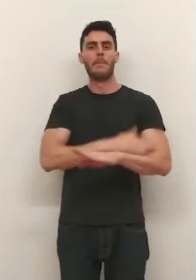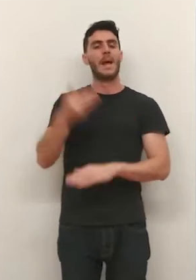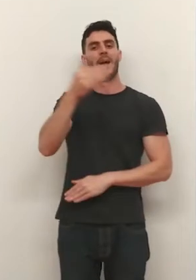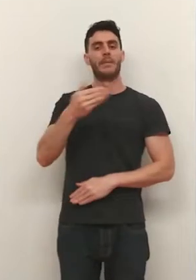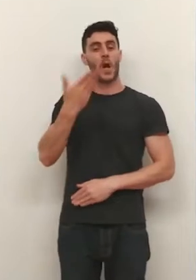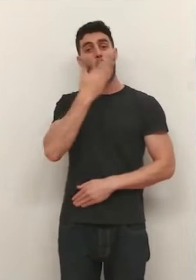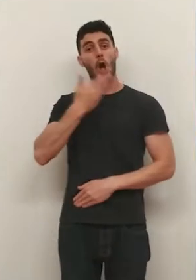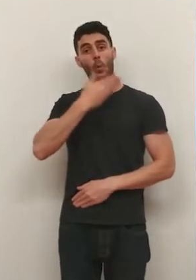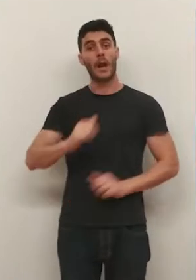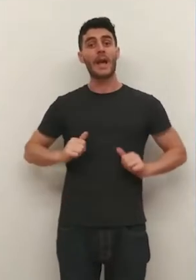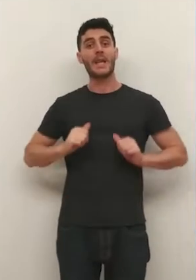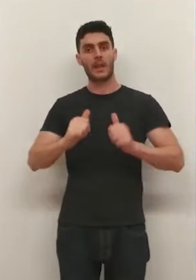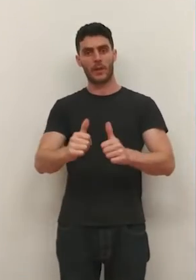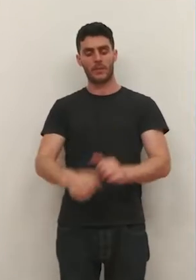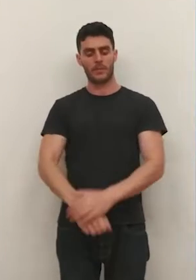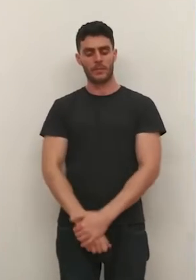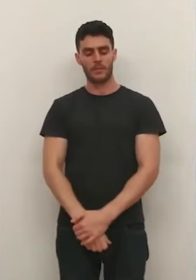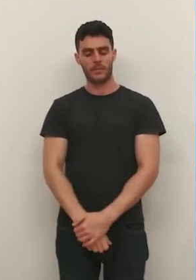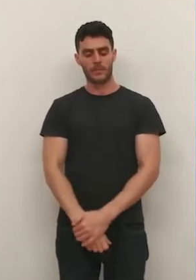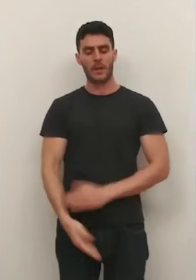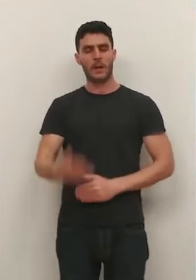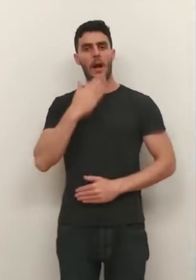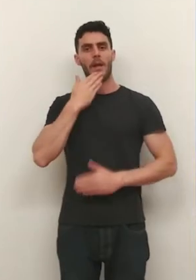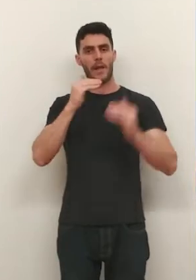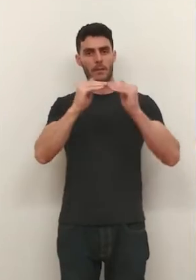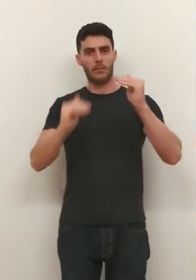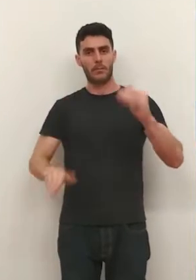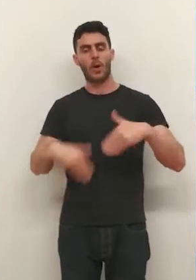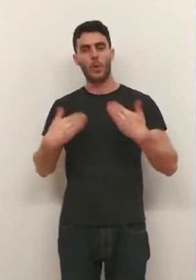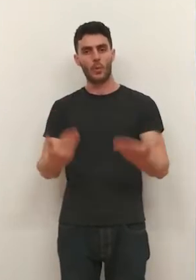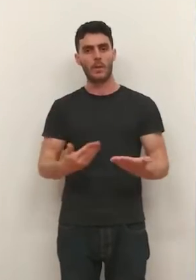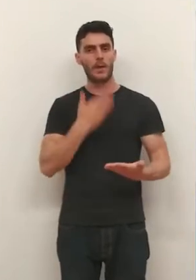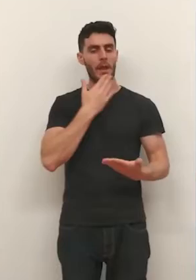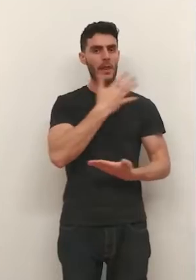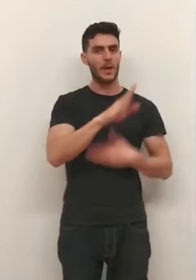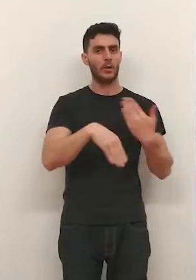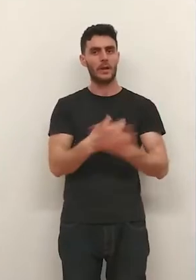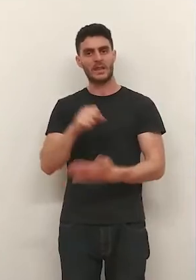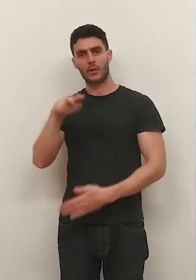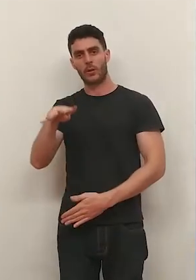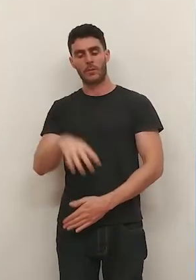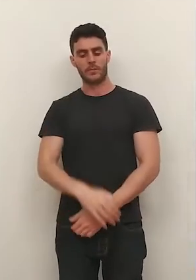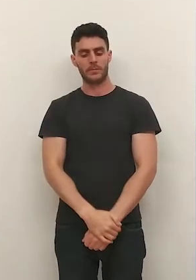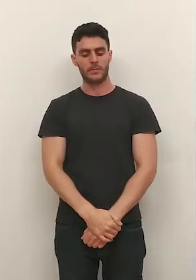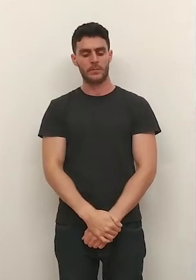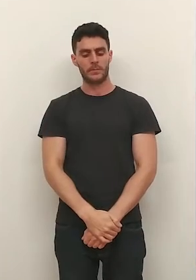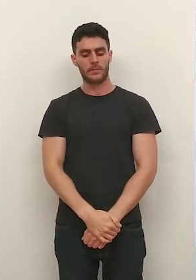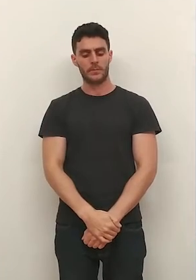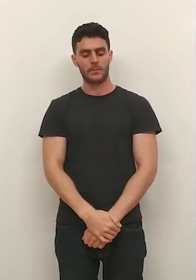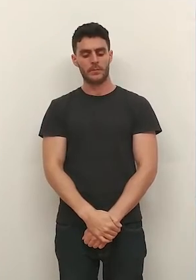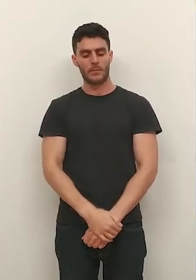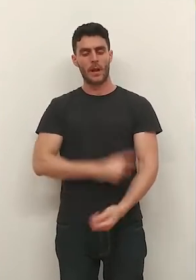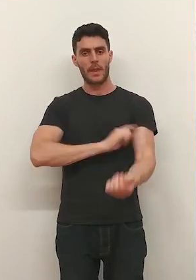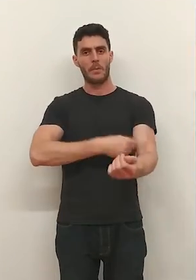prebenjamín, escuela e iniciación. Las edades comprendidas son entre los 5 y los 14 años.